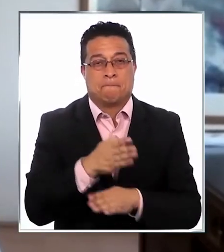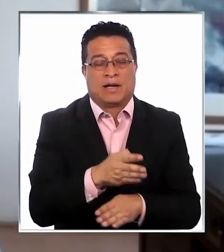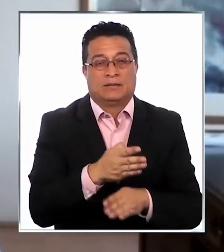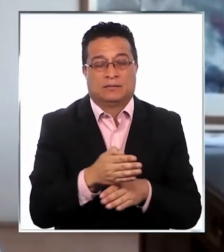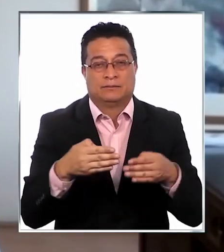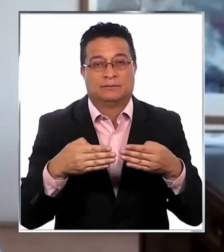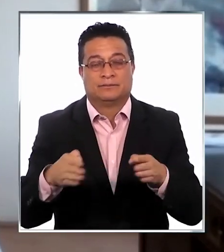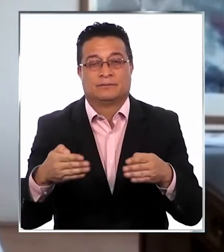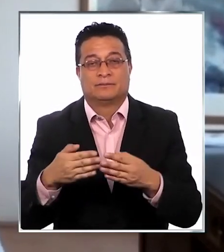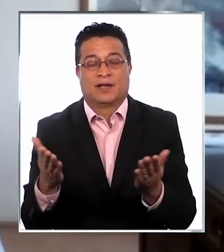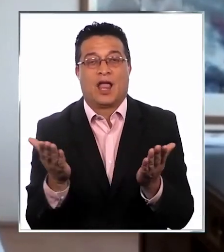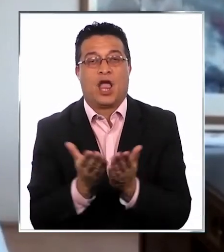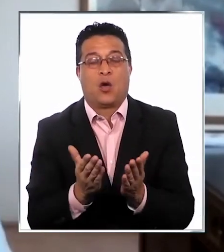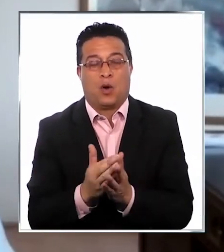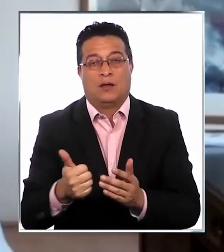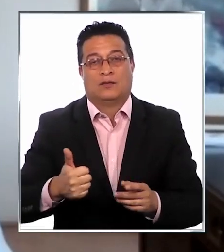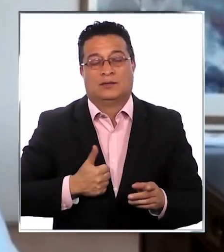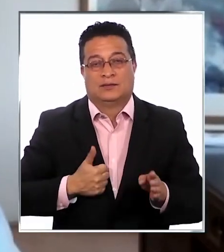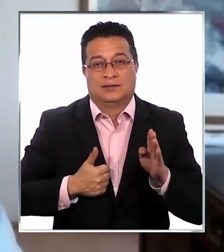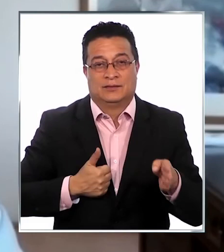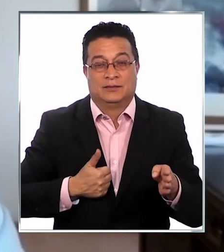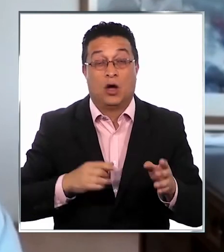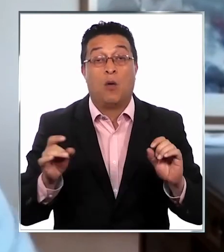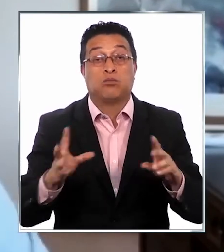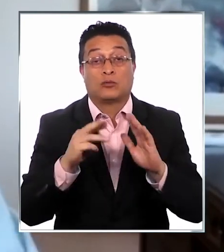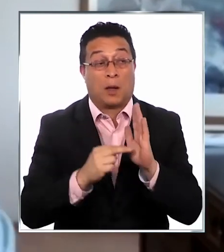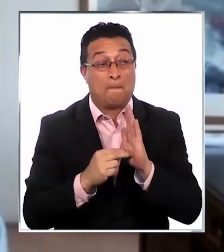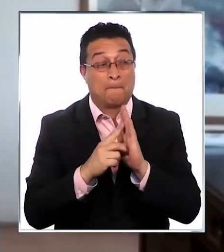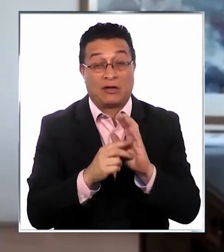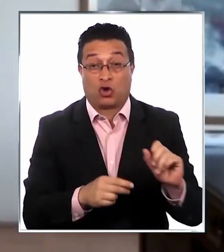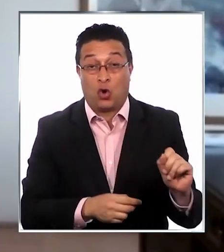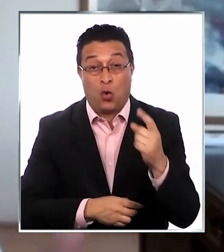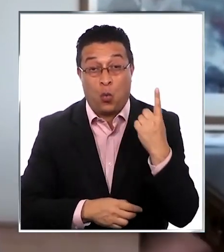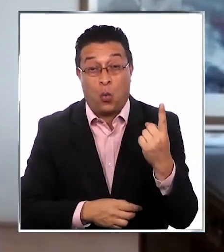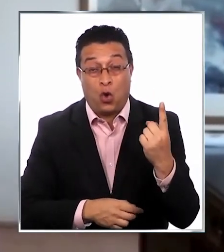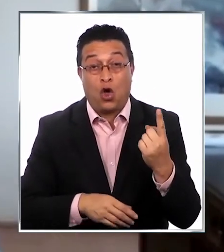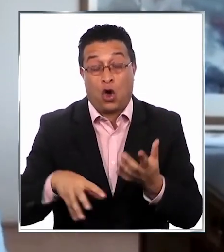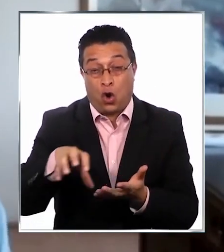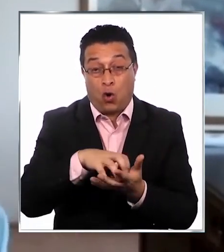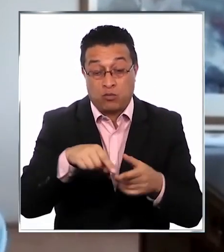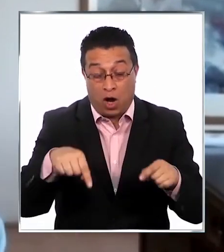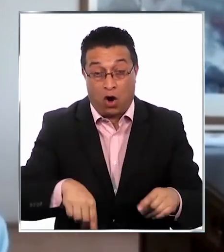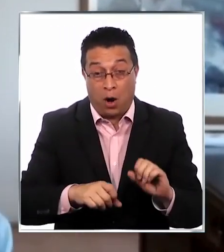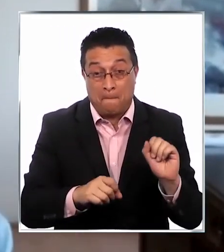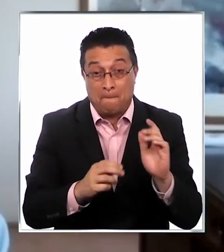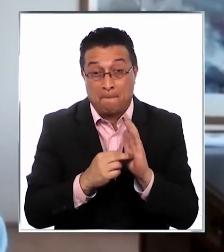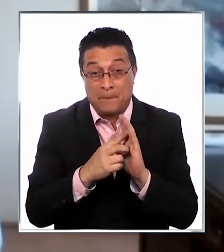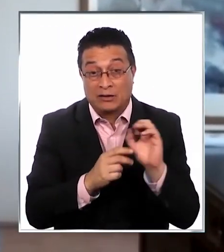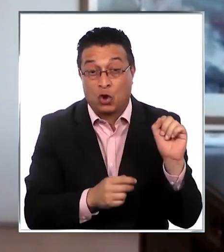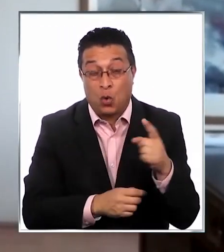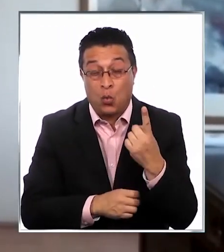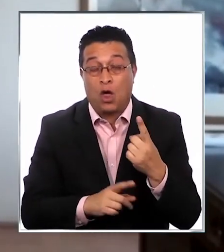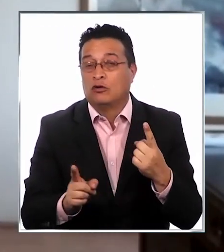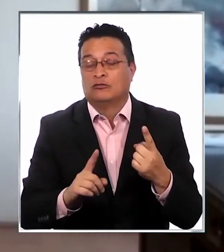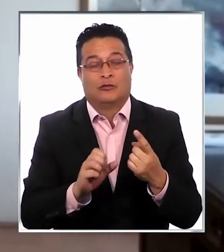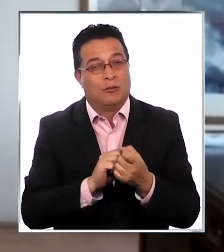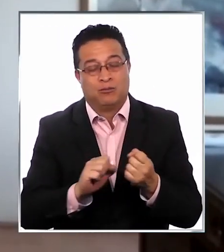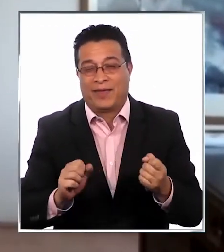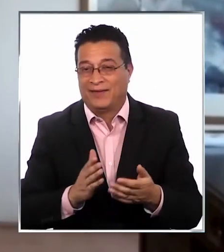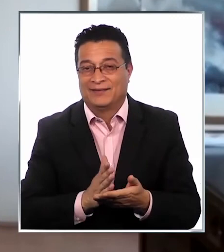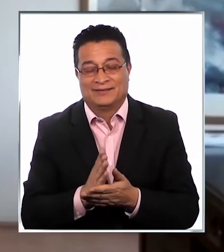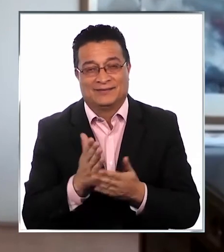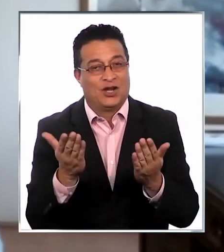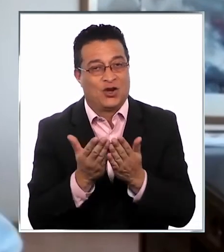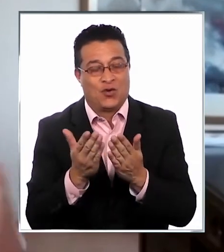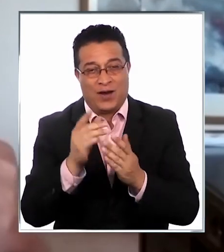abrir las escuelas para que haya presencialidad. Si está en cuarentena, por tanto, comunas que hoy día están en cuarentena no van a poder iniciar clases el